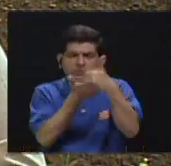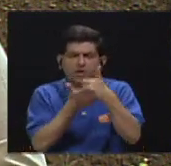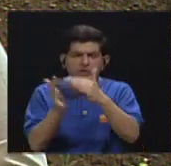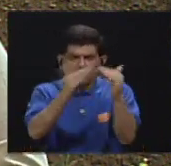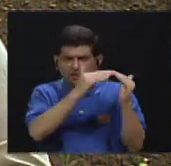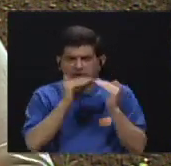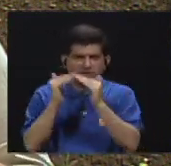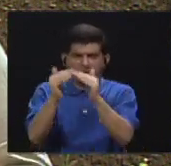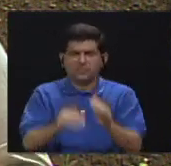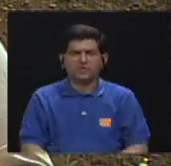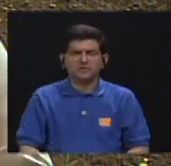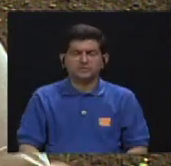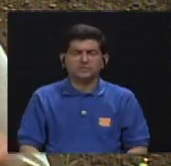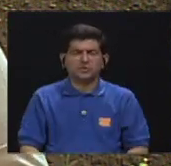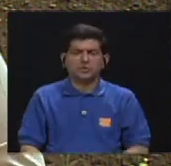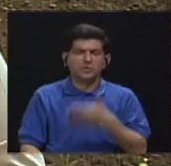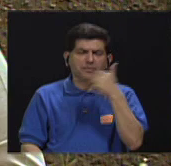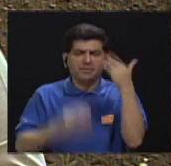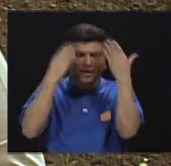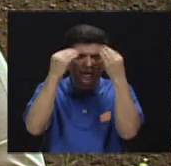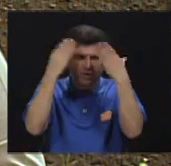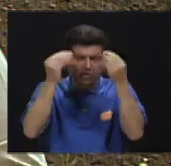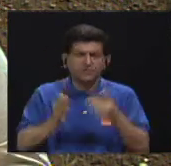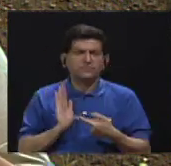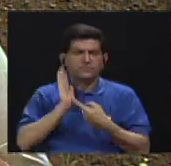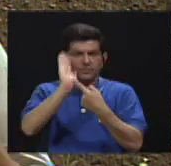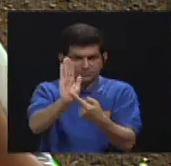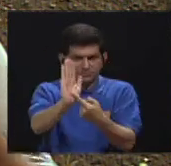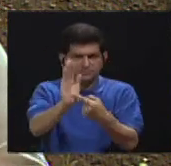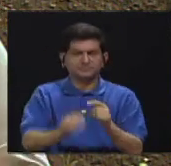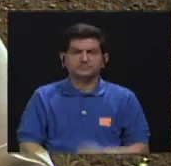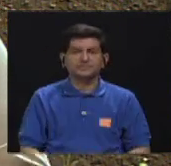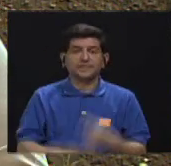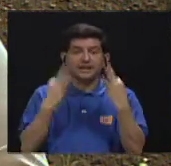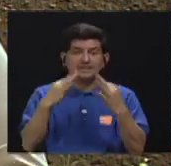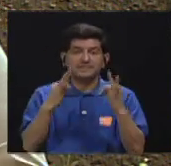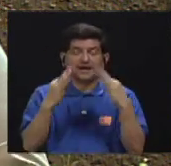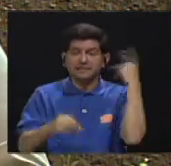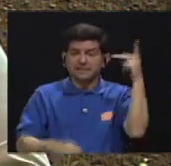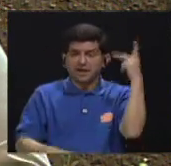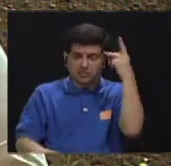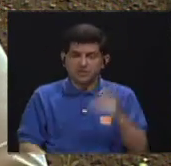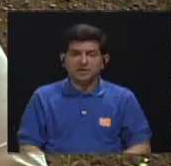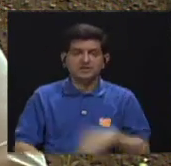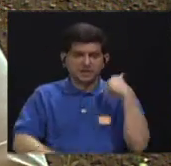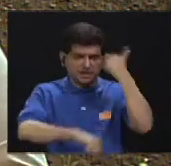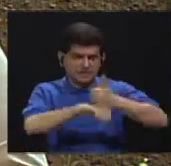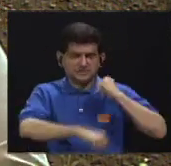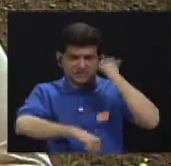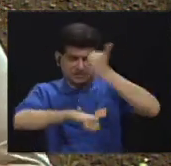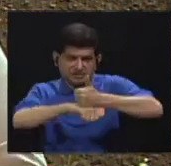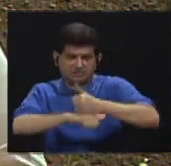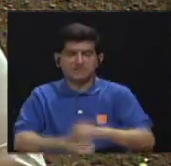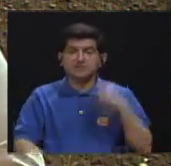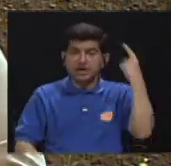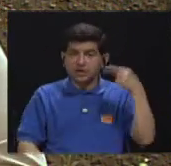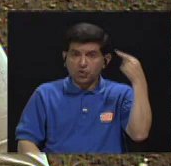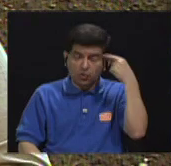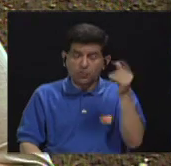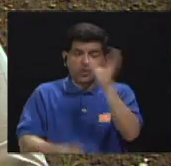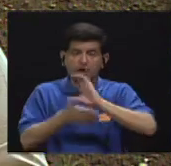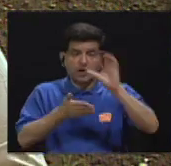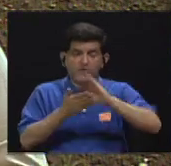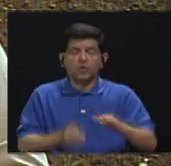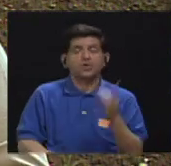poco a la población a dar mayores instrucciones, a que dar políticas, ayudar a crear políticas, a que el gobierno, los